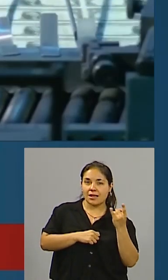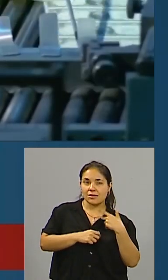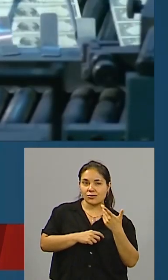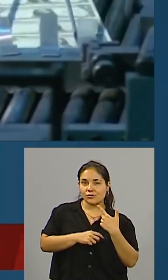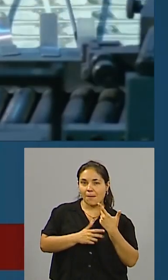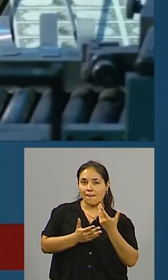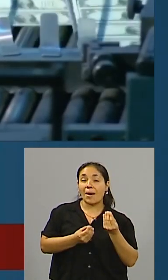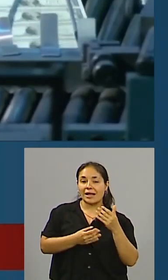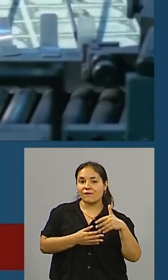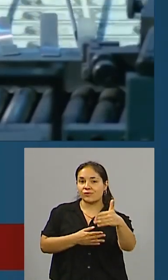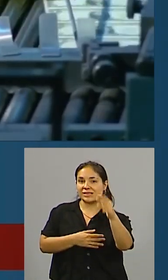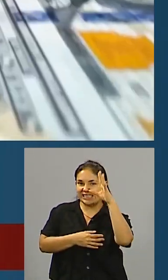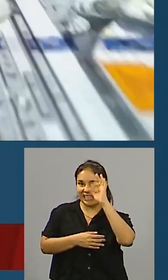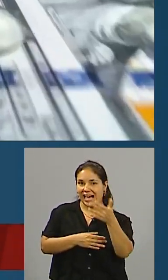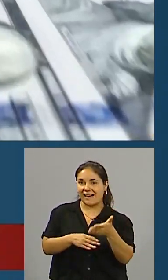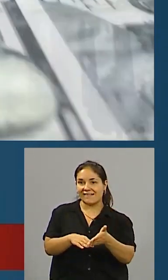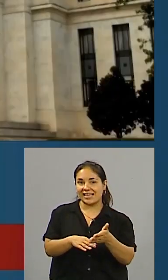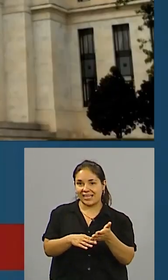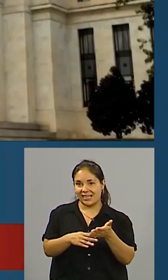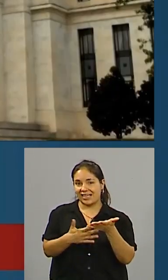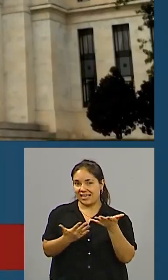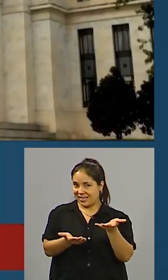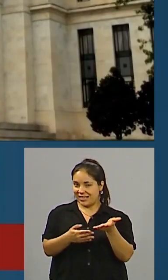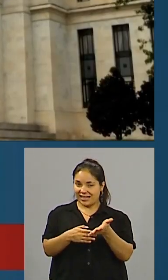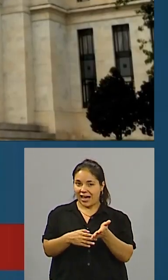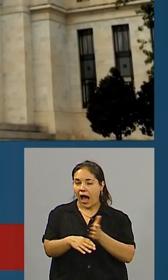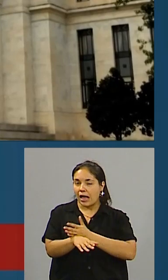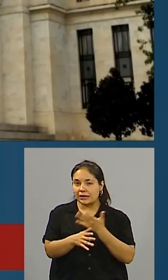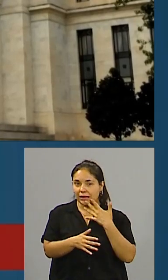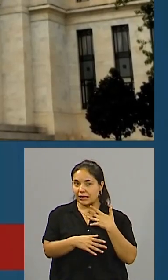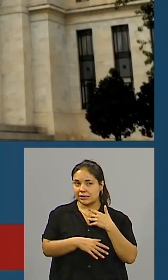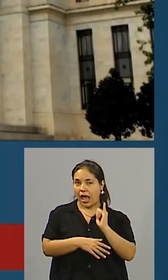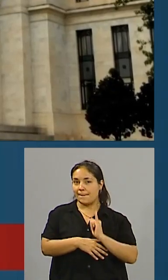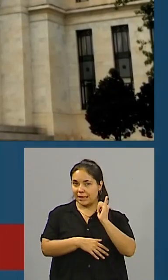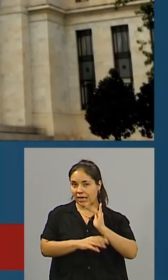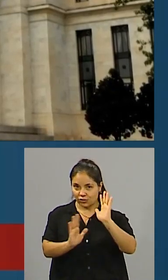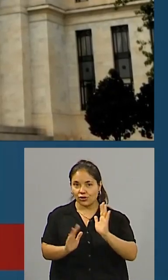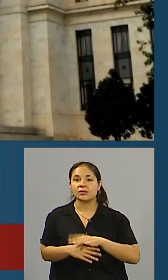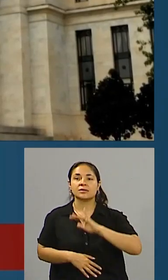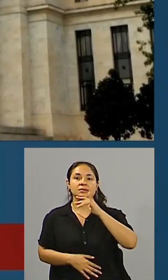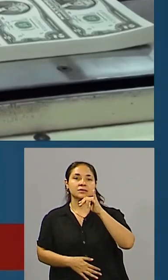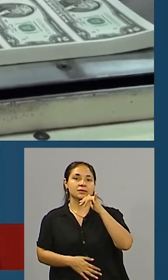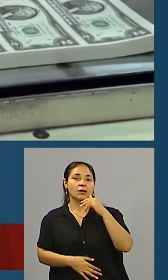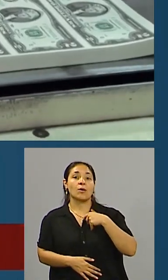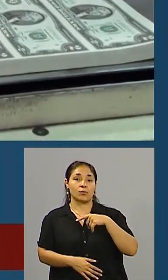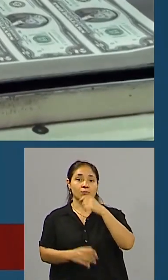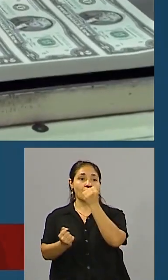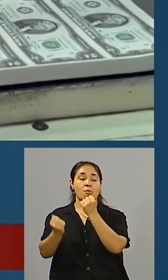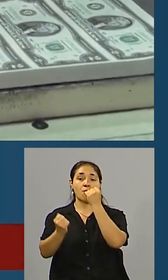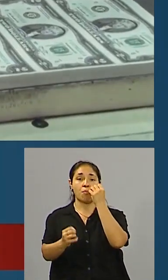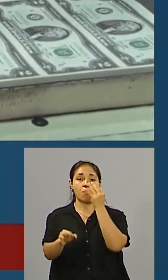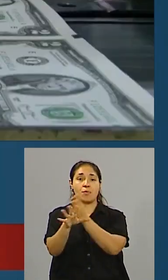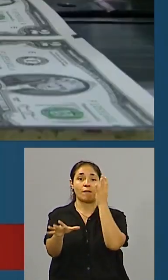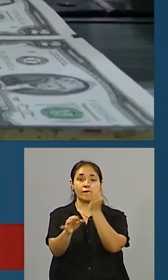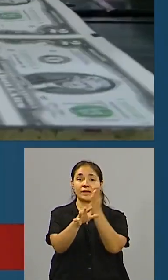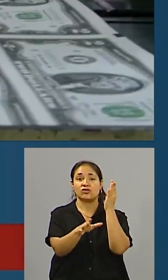Y tendería a pensar eso, porque vos recorres todo el espinel de los economistas, de